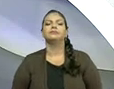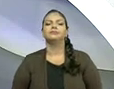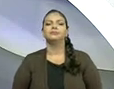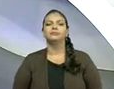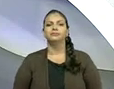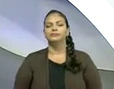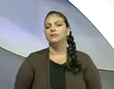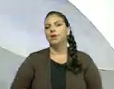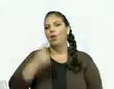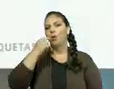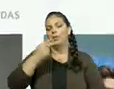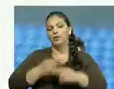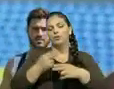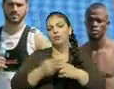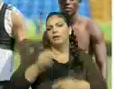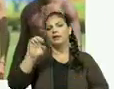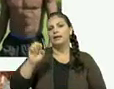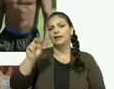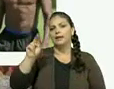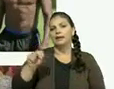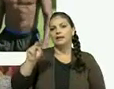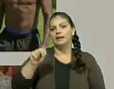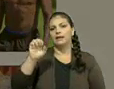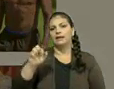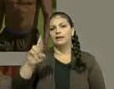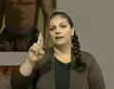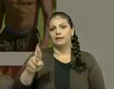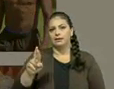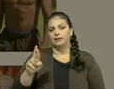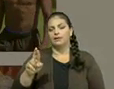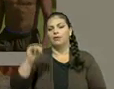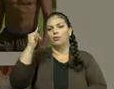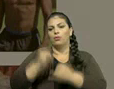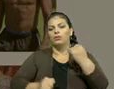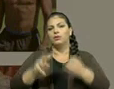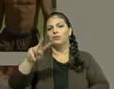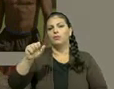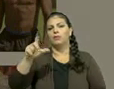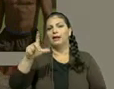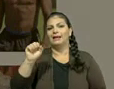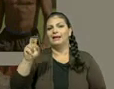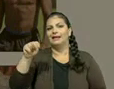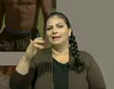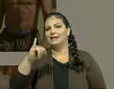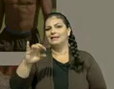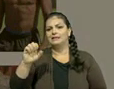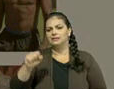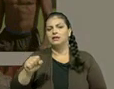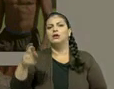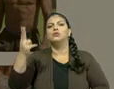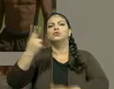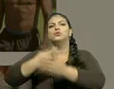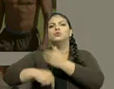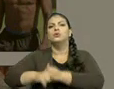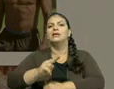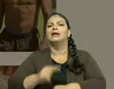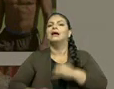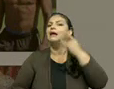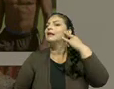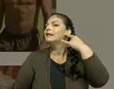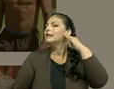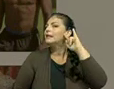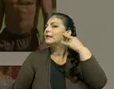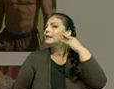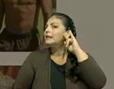futbolista Enner Valencia recuperó a su hija, quien estaba en un centro de menores en Florida, Estados Unidos, debido